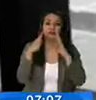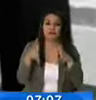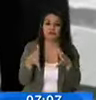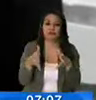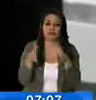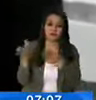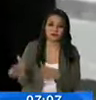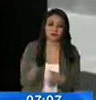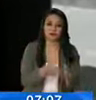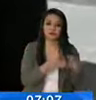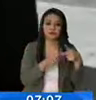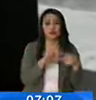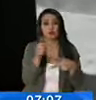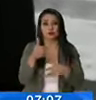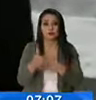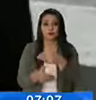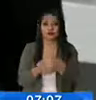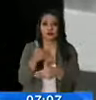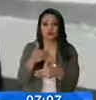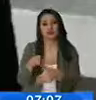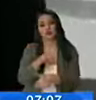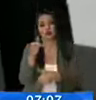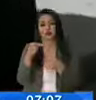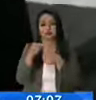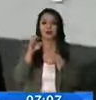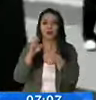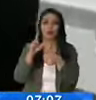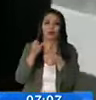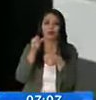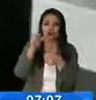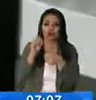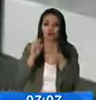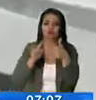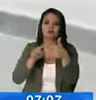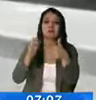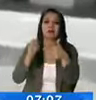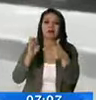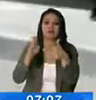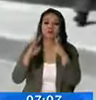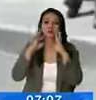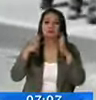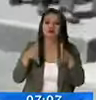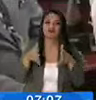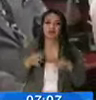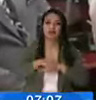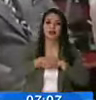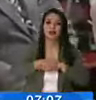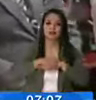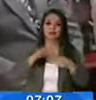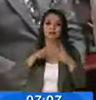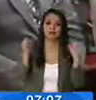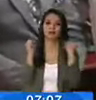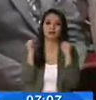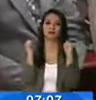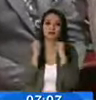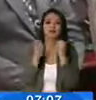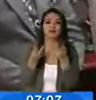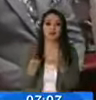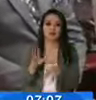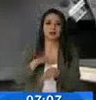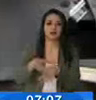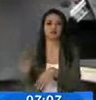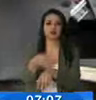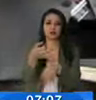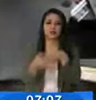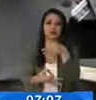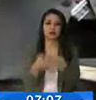En otro proceso abierto contra Eduardo B. y Máximo M., profesores de inglés y educación física, fueron llamados a juicio